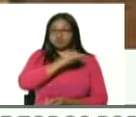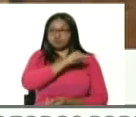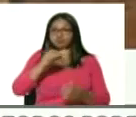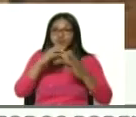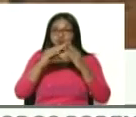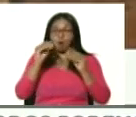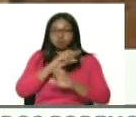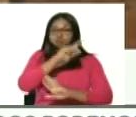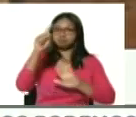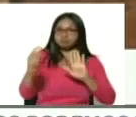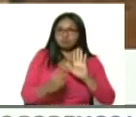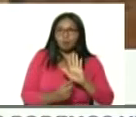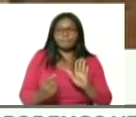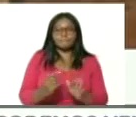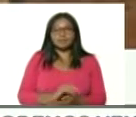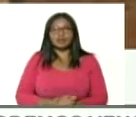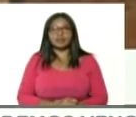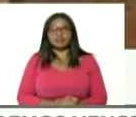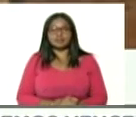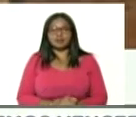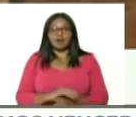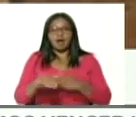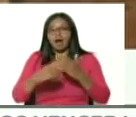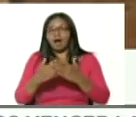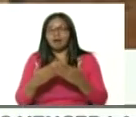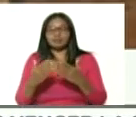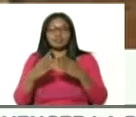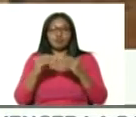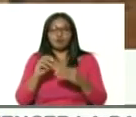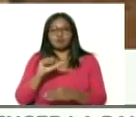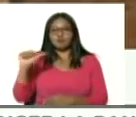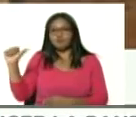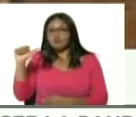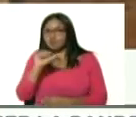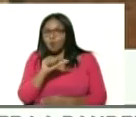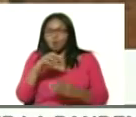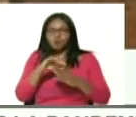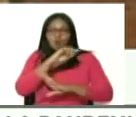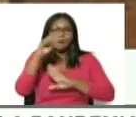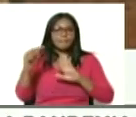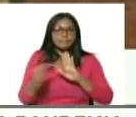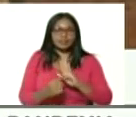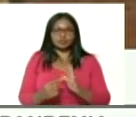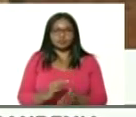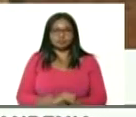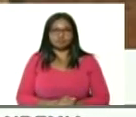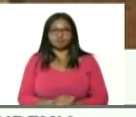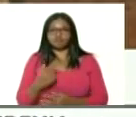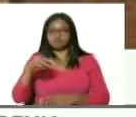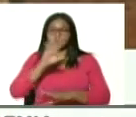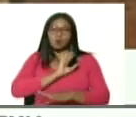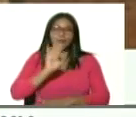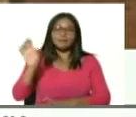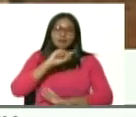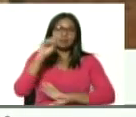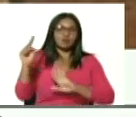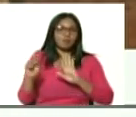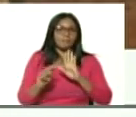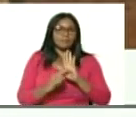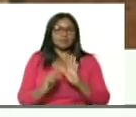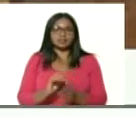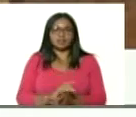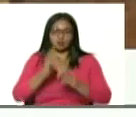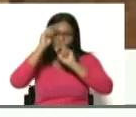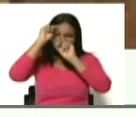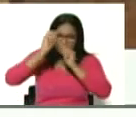oeste, de oeste al centro, recorra toda la patria, con